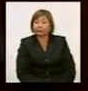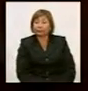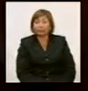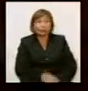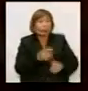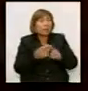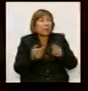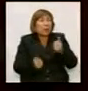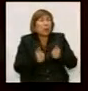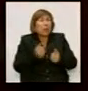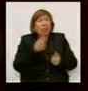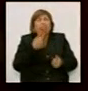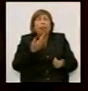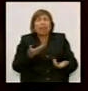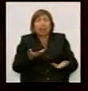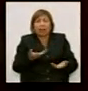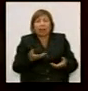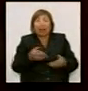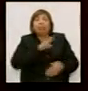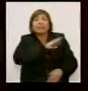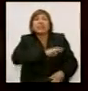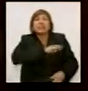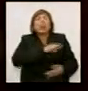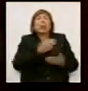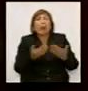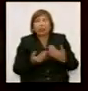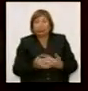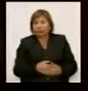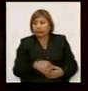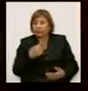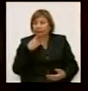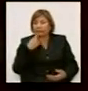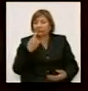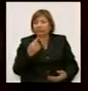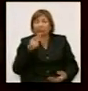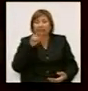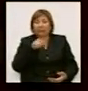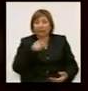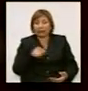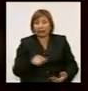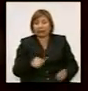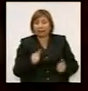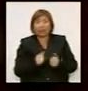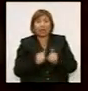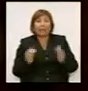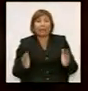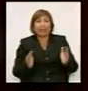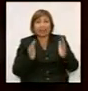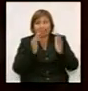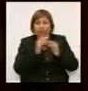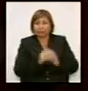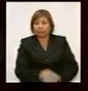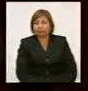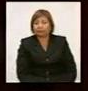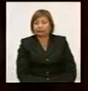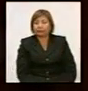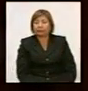Pero ¿cuál era la misión de quienes estaban en el palacio?